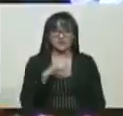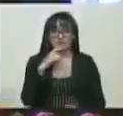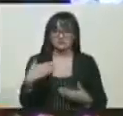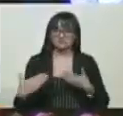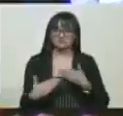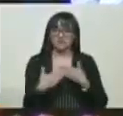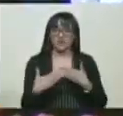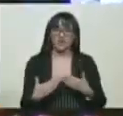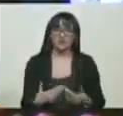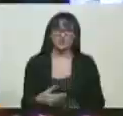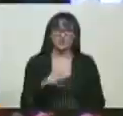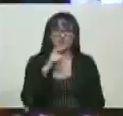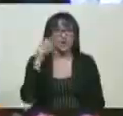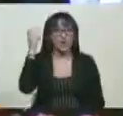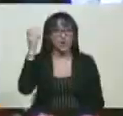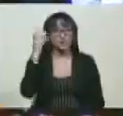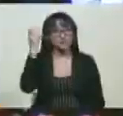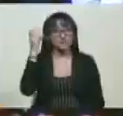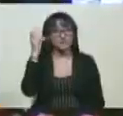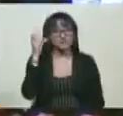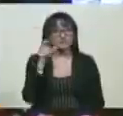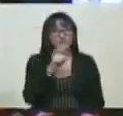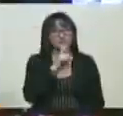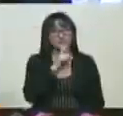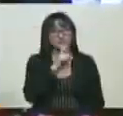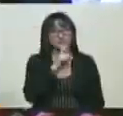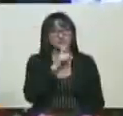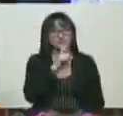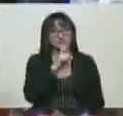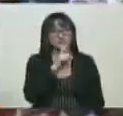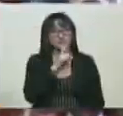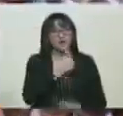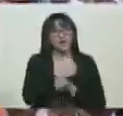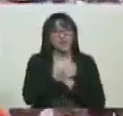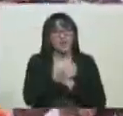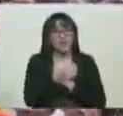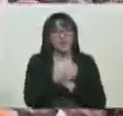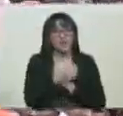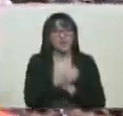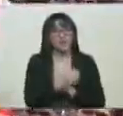tanta conciencia? ¿Quién puede con tanto amor?